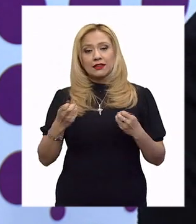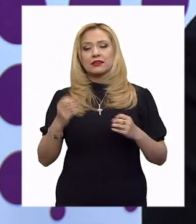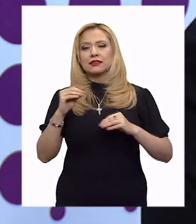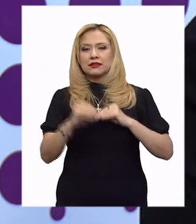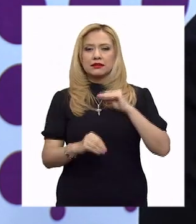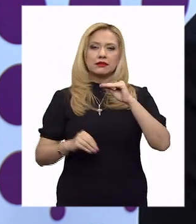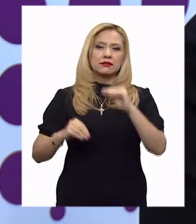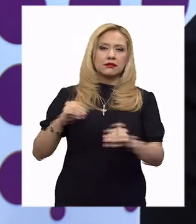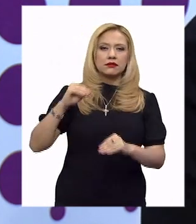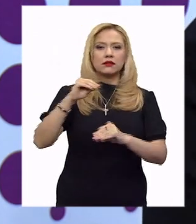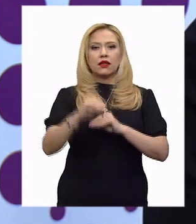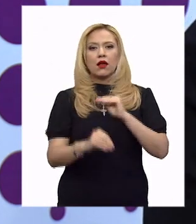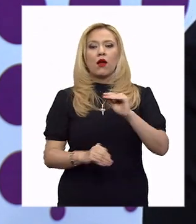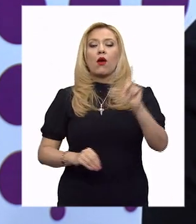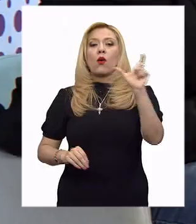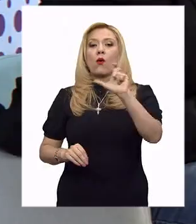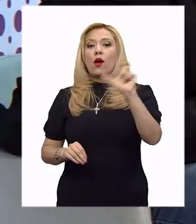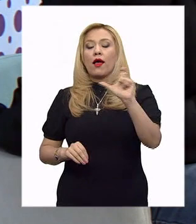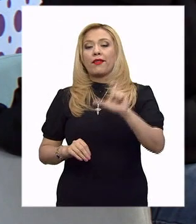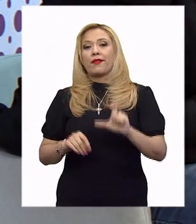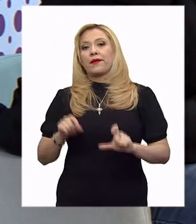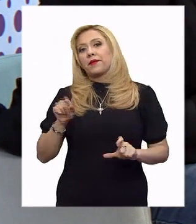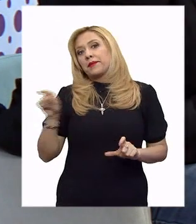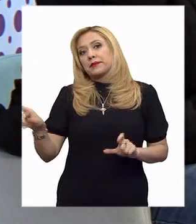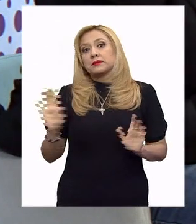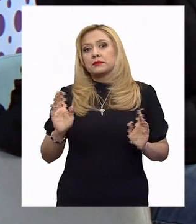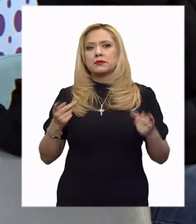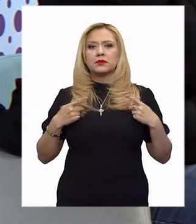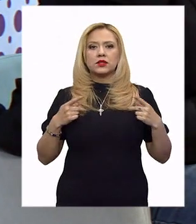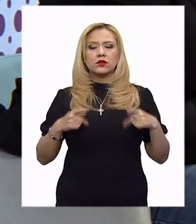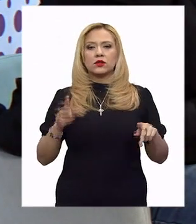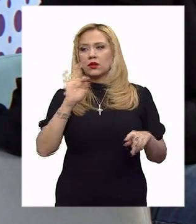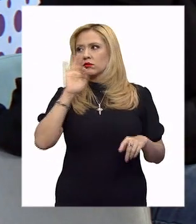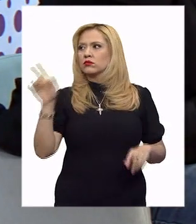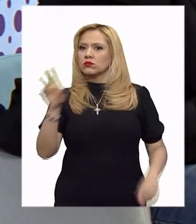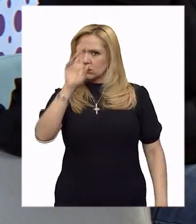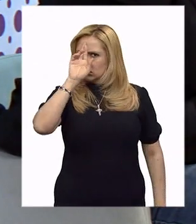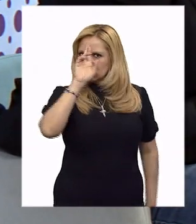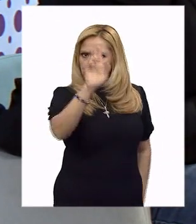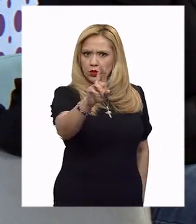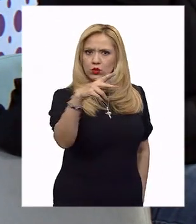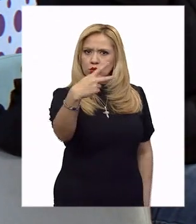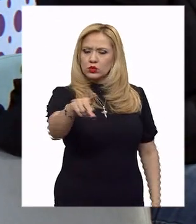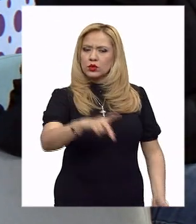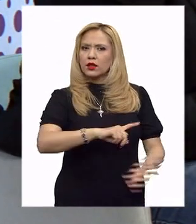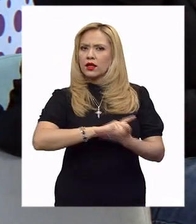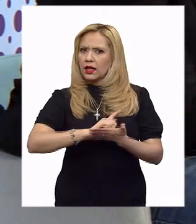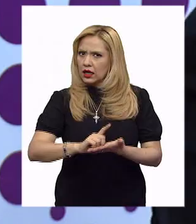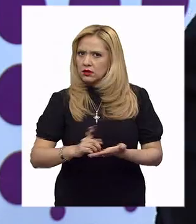sucede? Que en el momento en que alguien tiene que respetar tus derechos, ¿qué hablamos de respetar tus derechos?